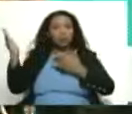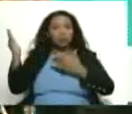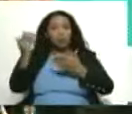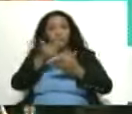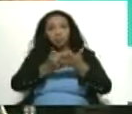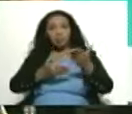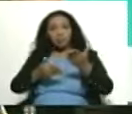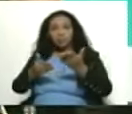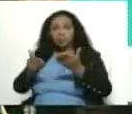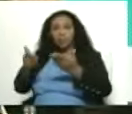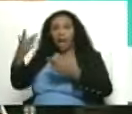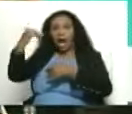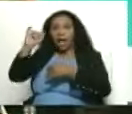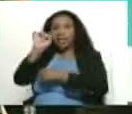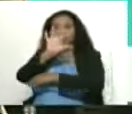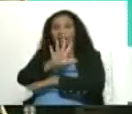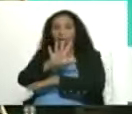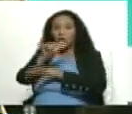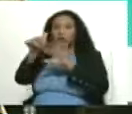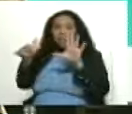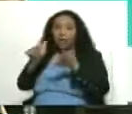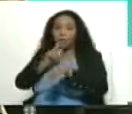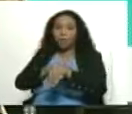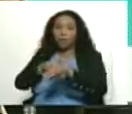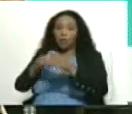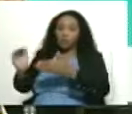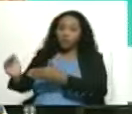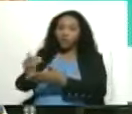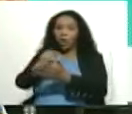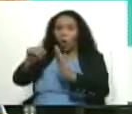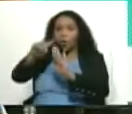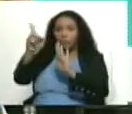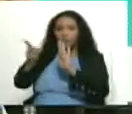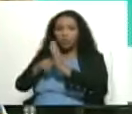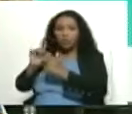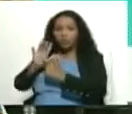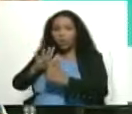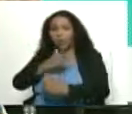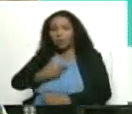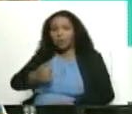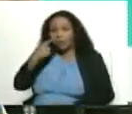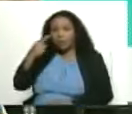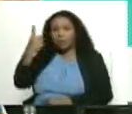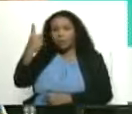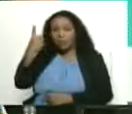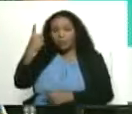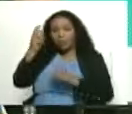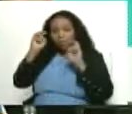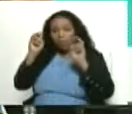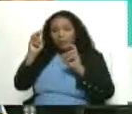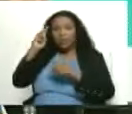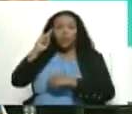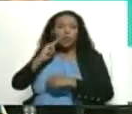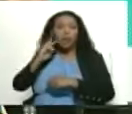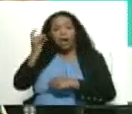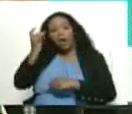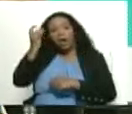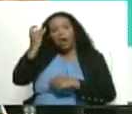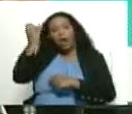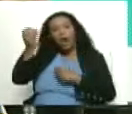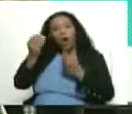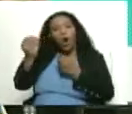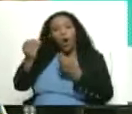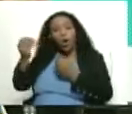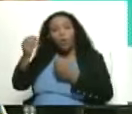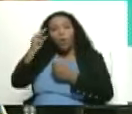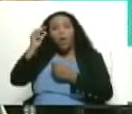resume los 5 o 6 momentos históricos que planteó el presidente. El primer momento, el momento de Bolívar, de la creación del